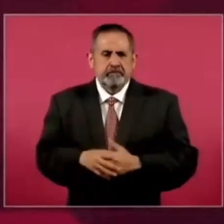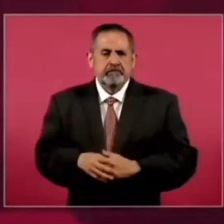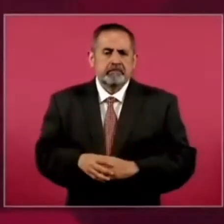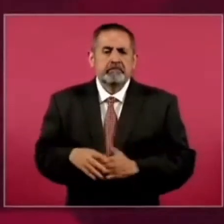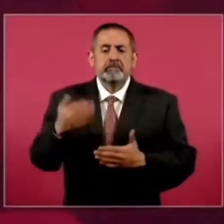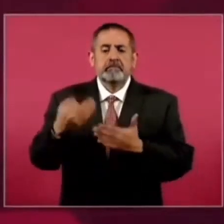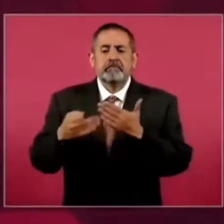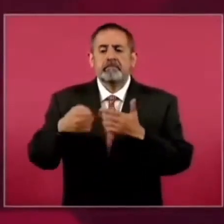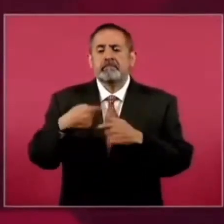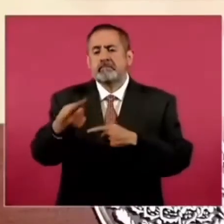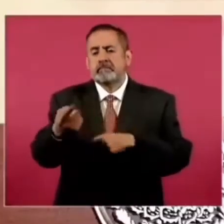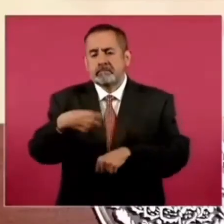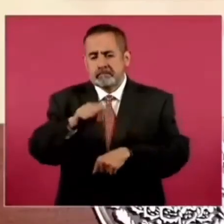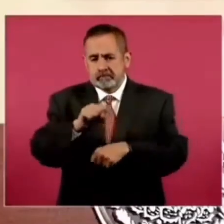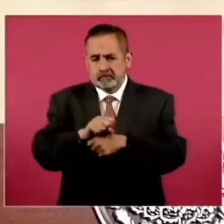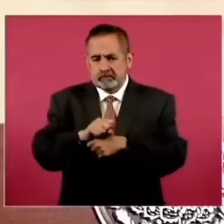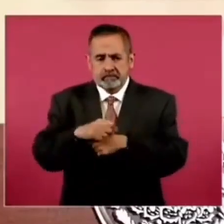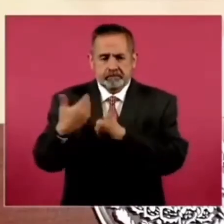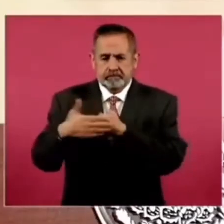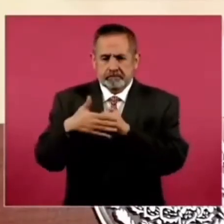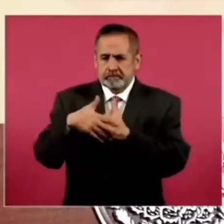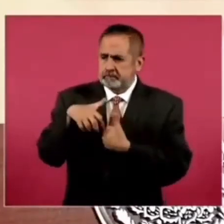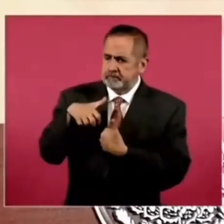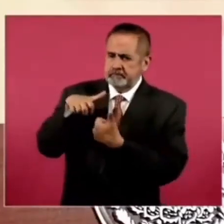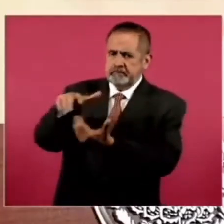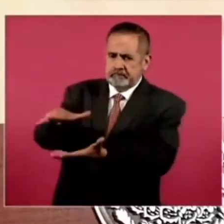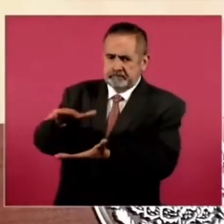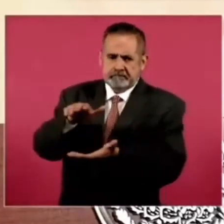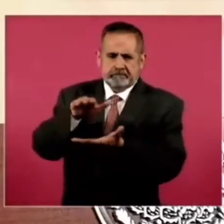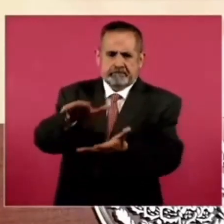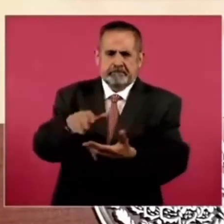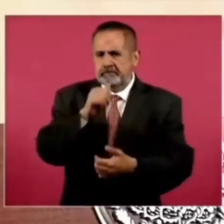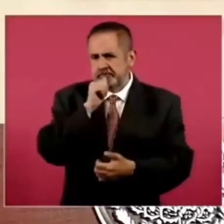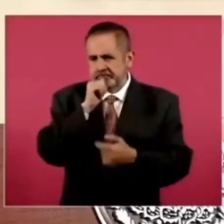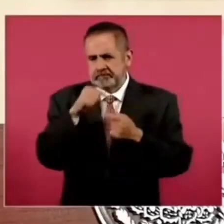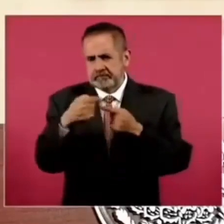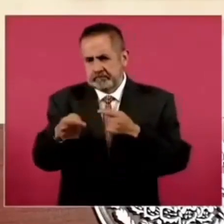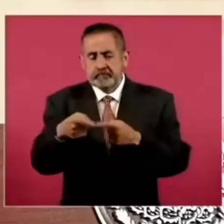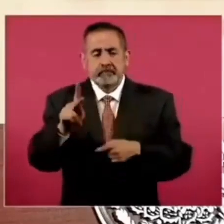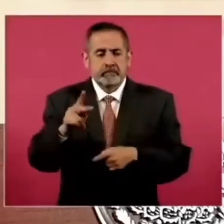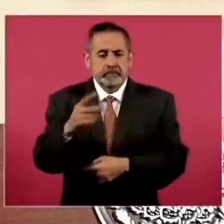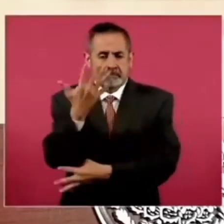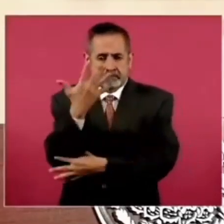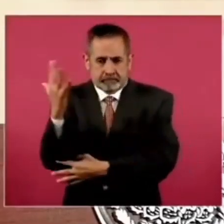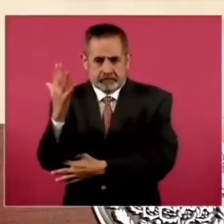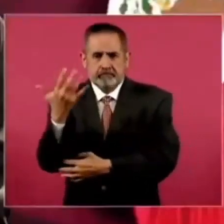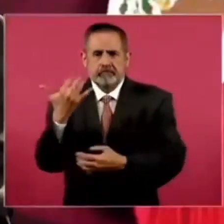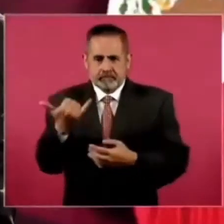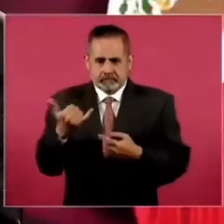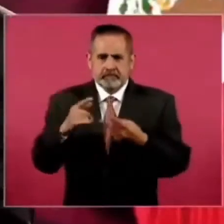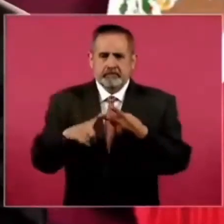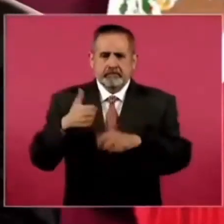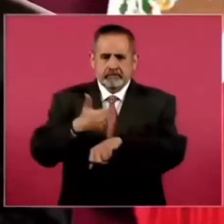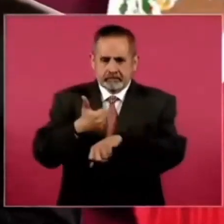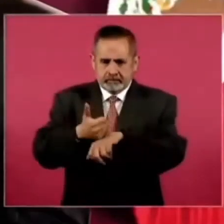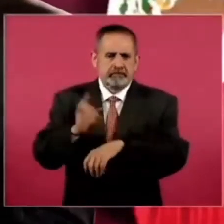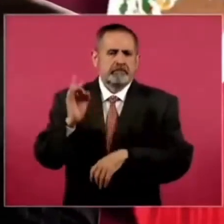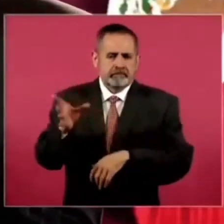Faltan los de secundaria que están por llegar. Nada más, pero preescolar y primaria, sí, en las